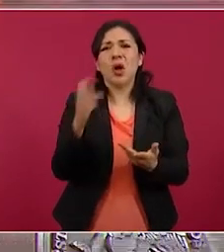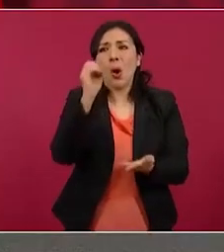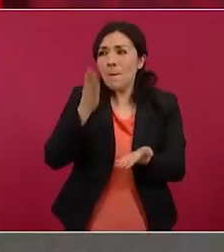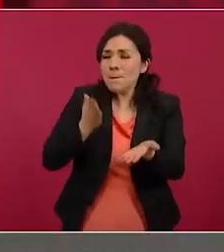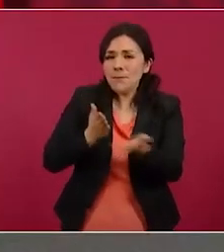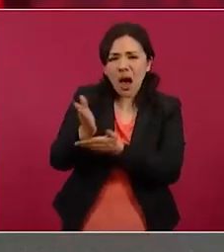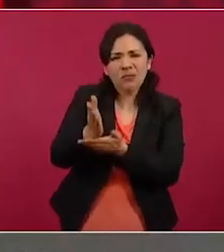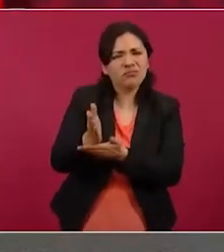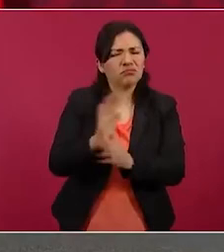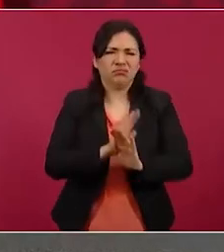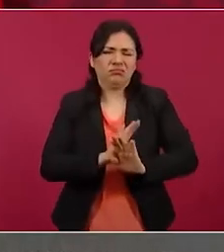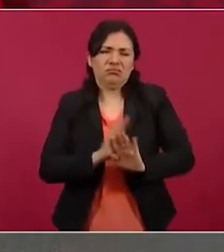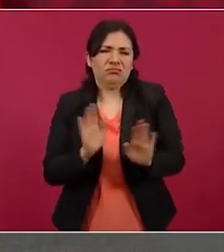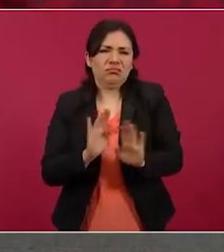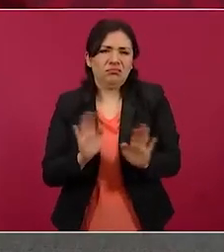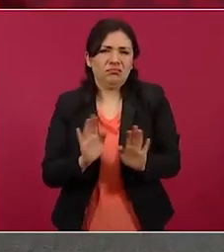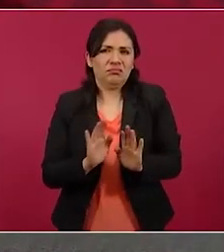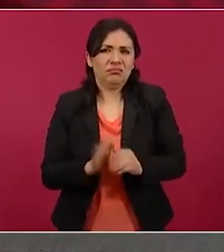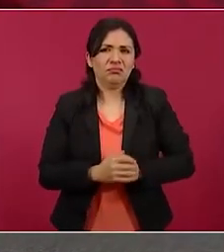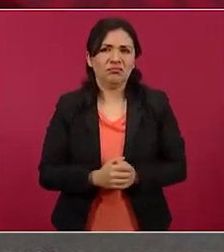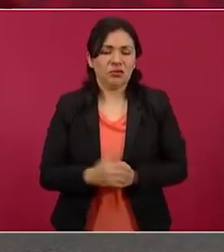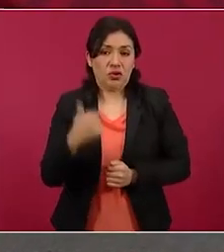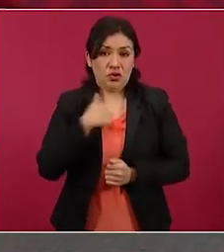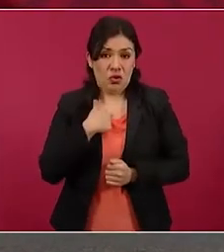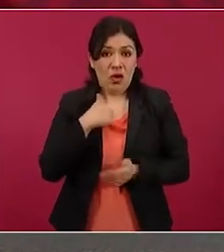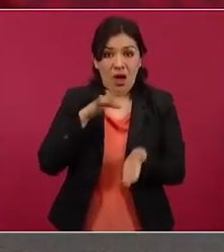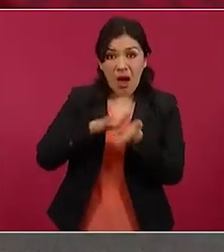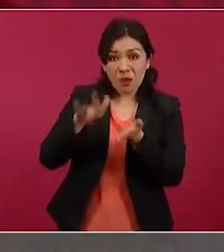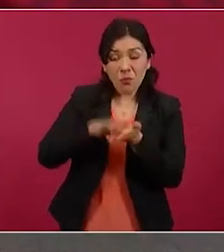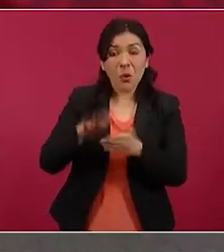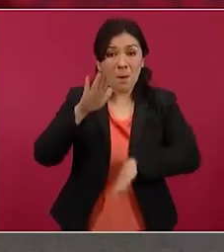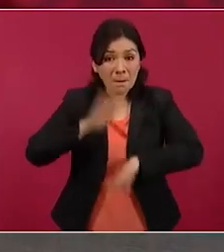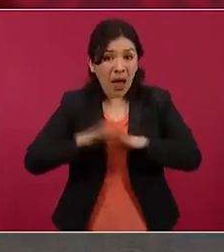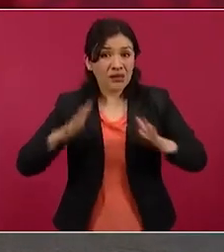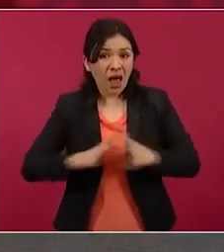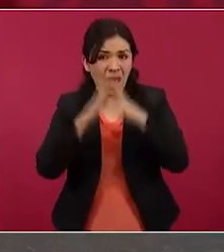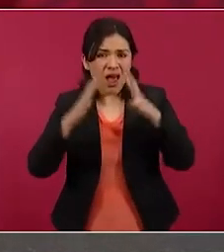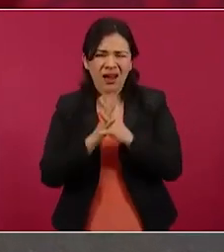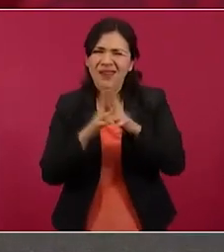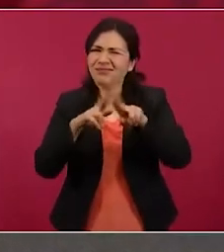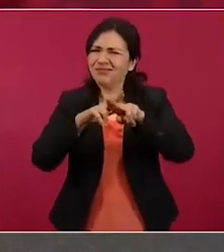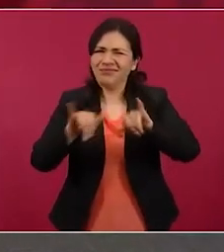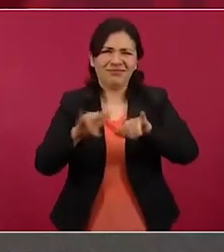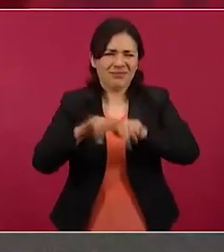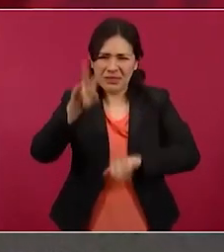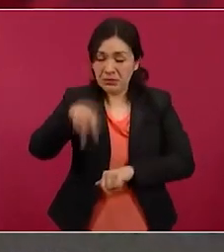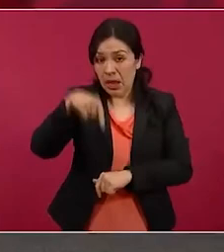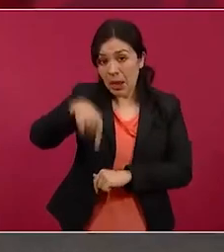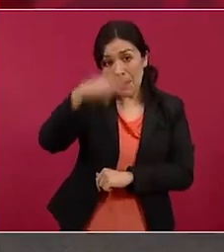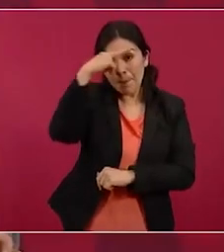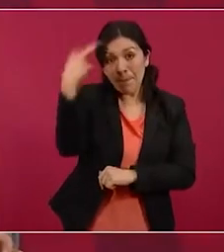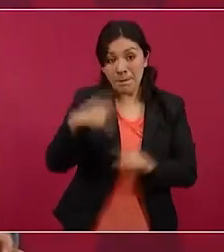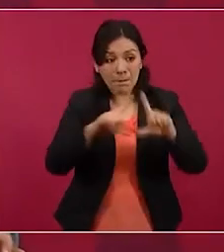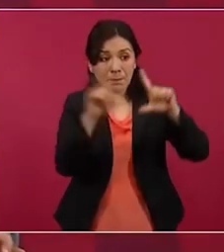invasión. No estamos a favor de ninguna guerra. México es un país